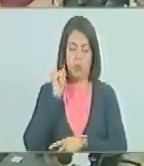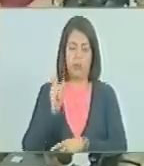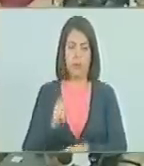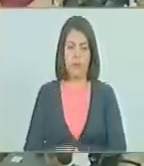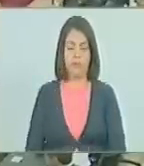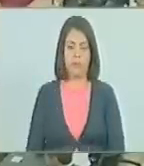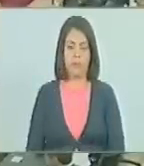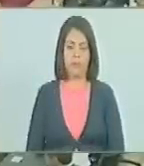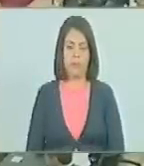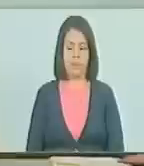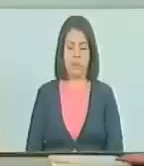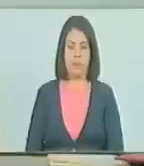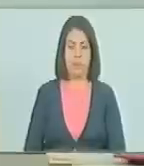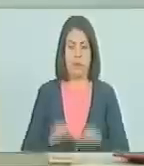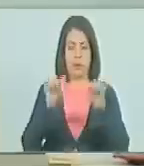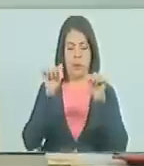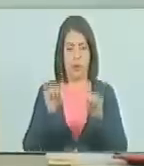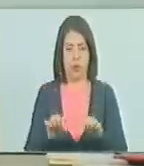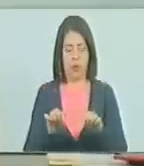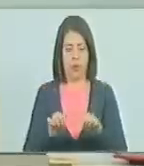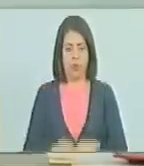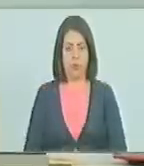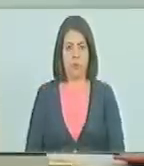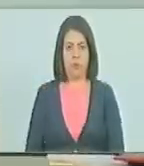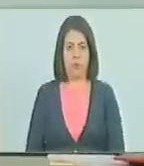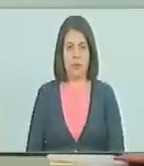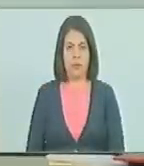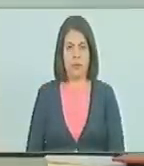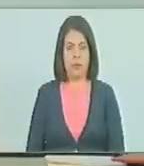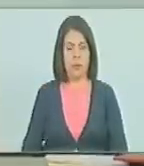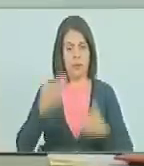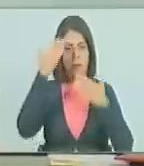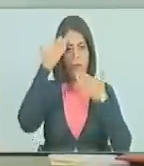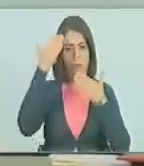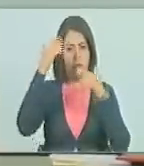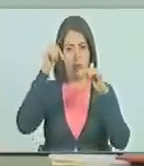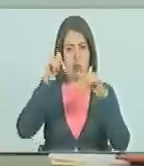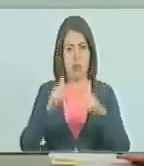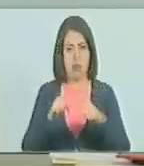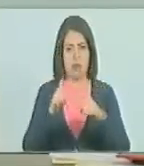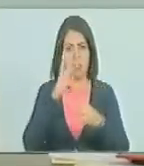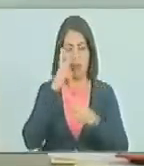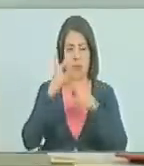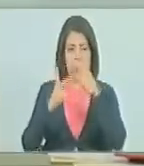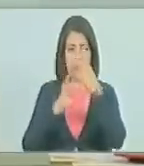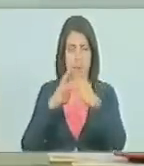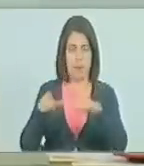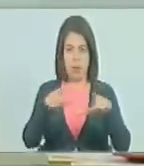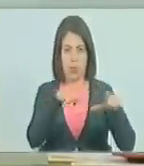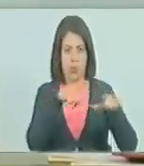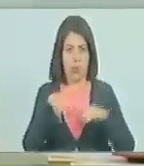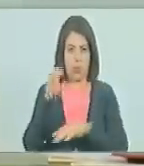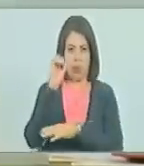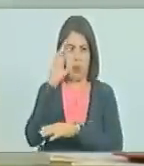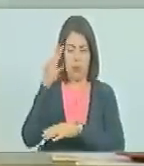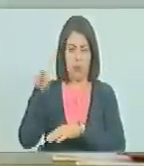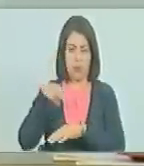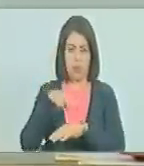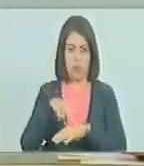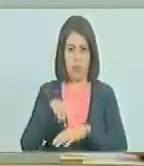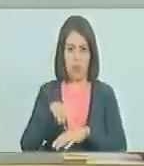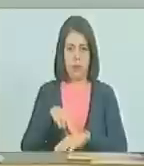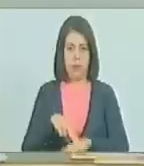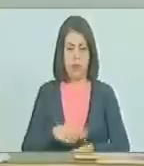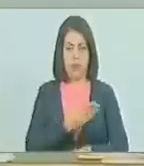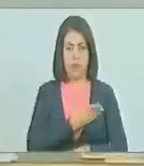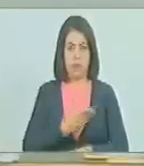parlamentarias. Hoy hay que saludar desde acá, que visitó la sede del Poder Legislativo venezolano